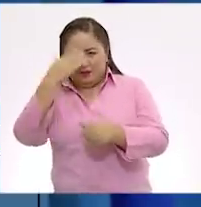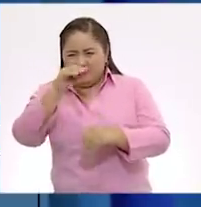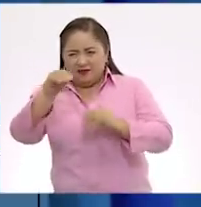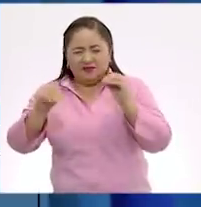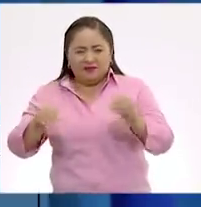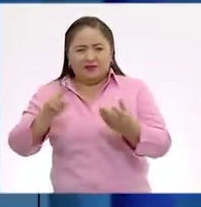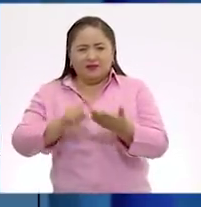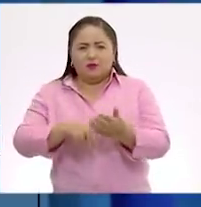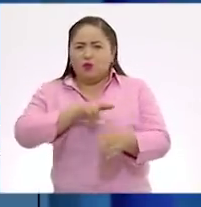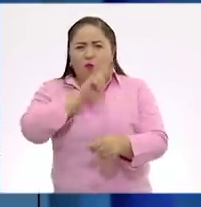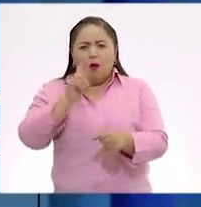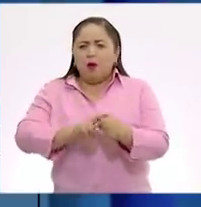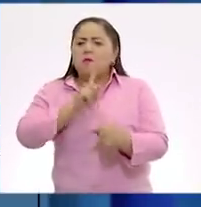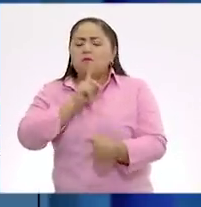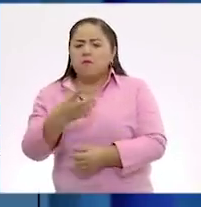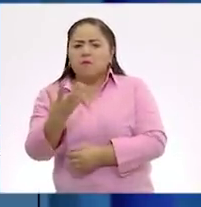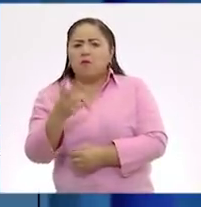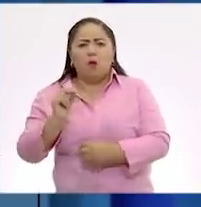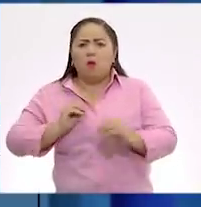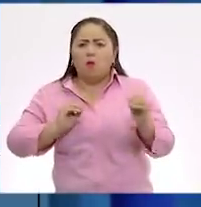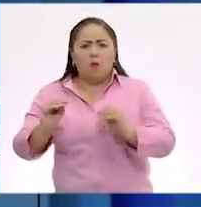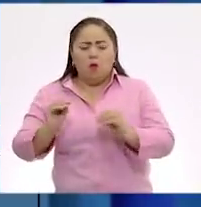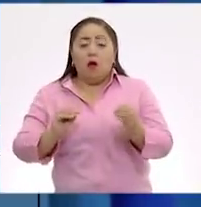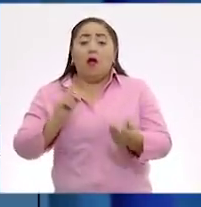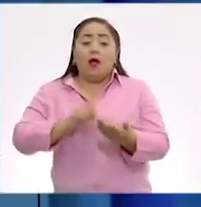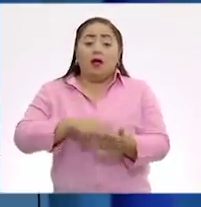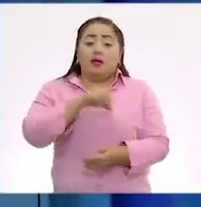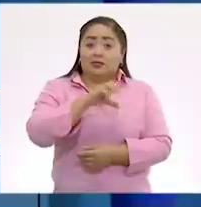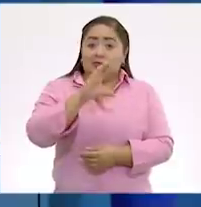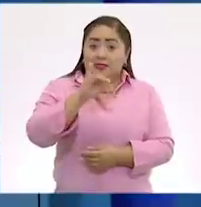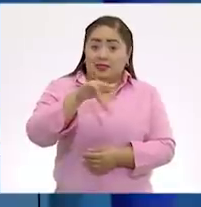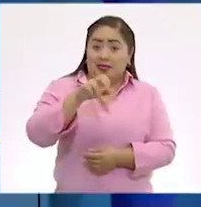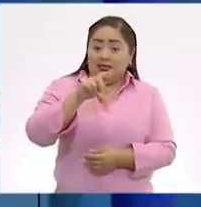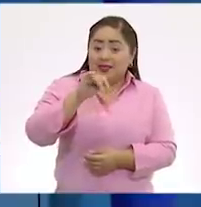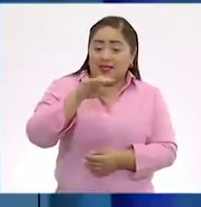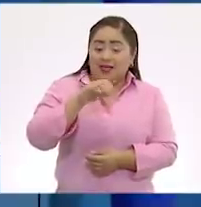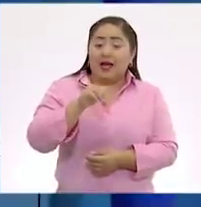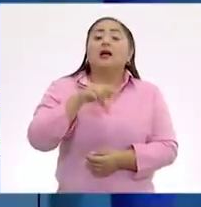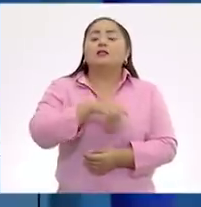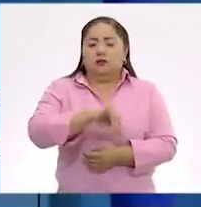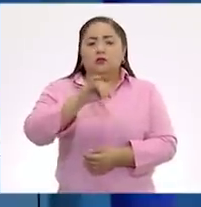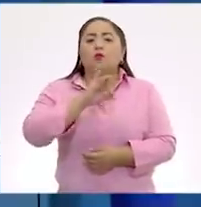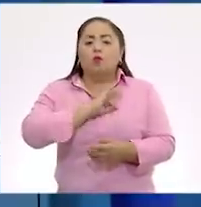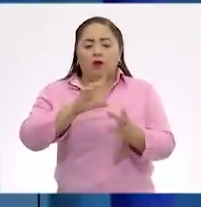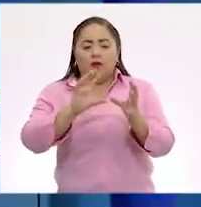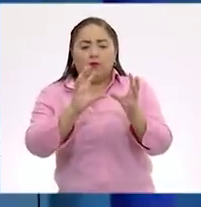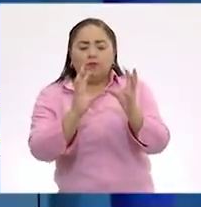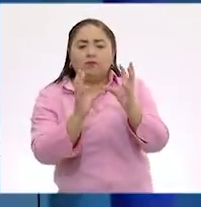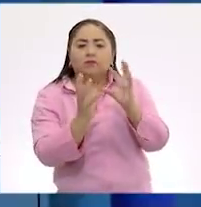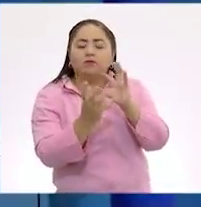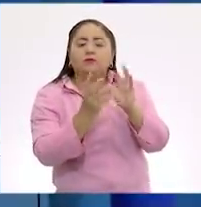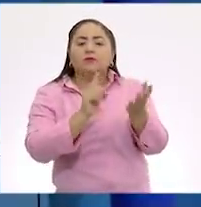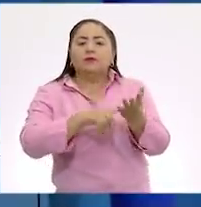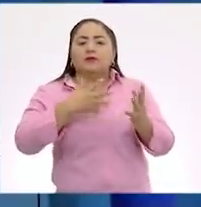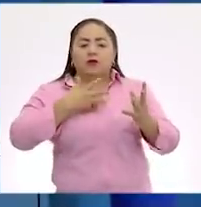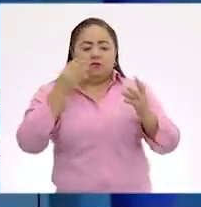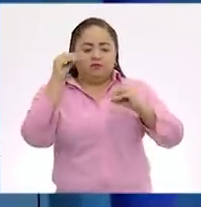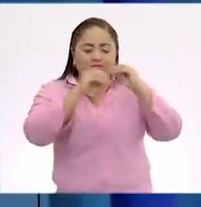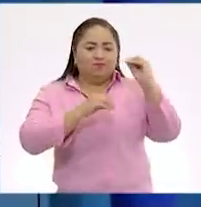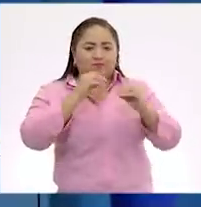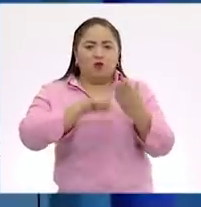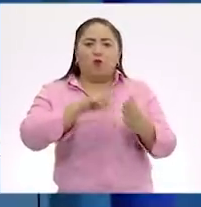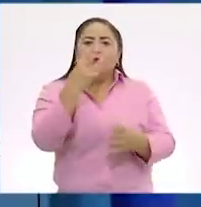que están estáticas y que no se mueven, la escultura cinética es el cuerpo que forma